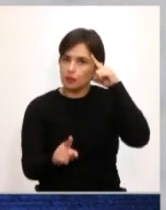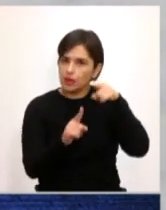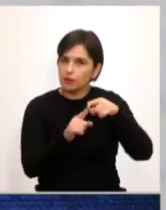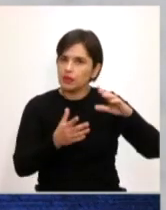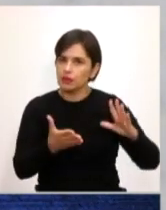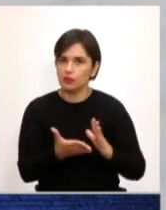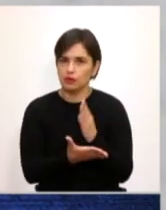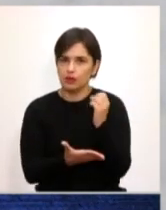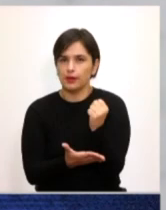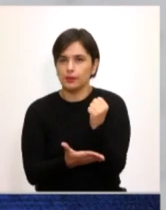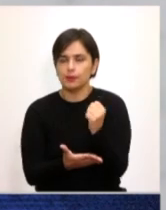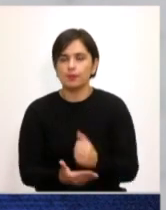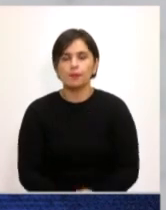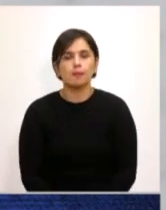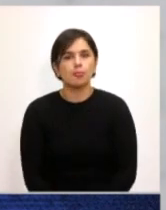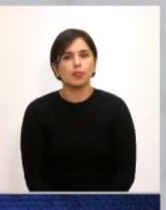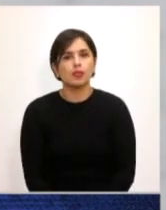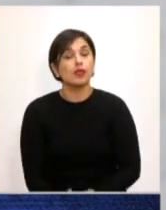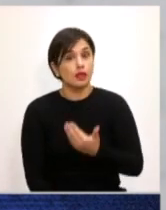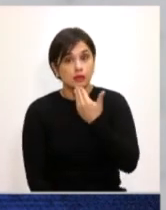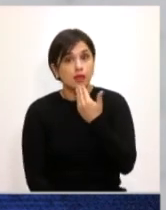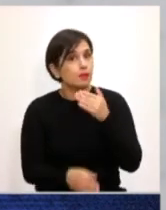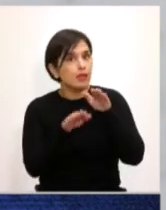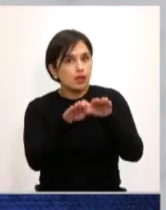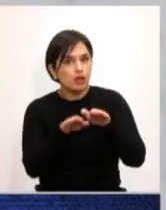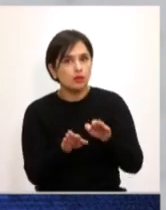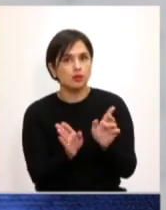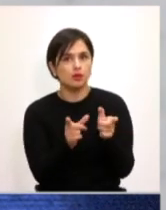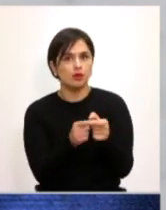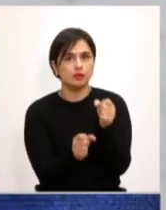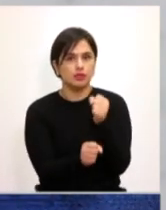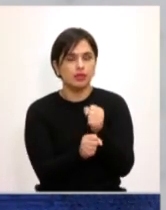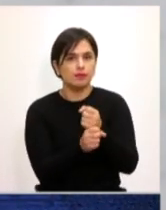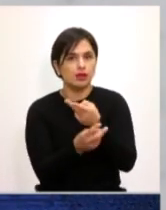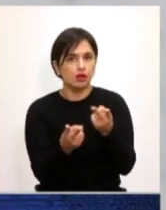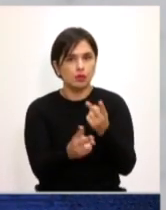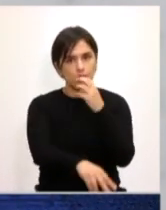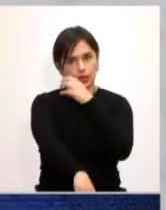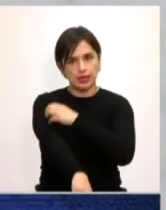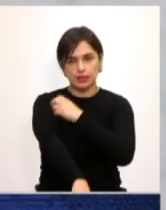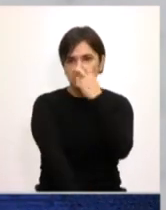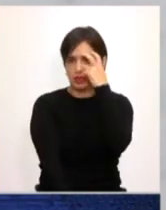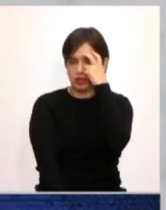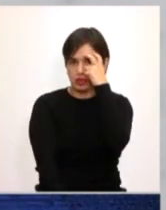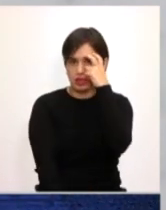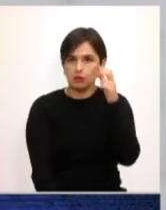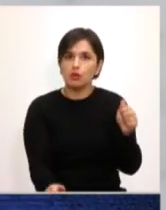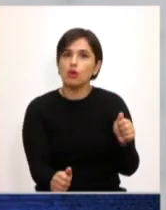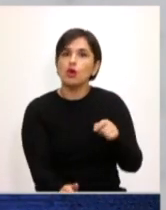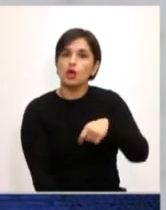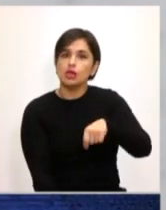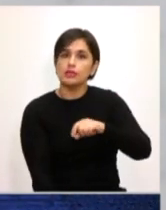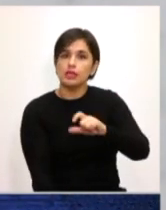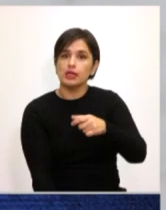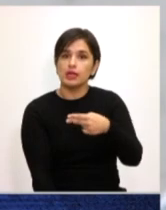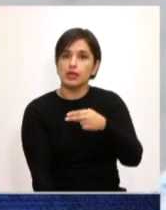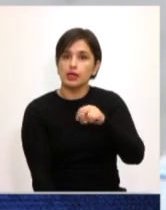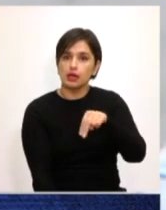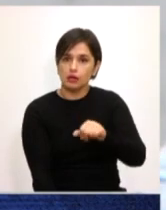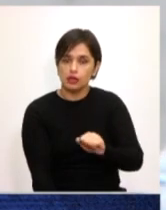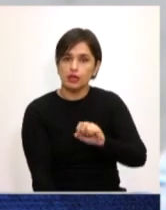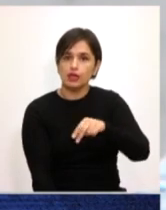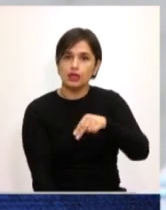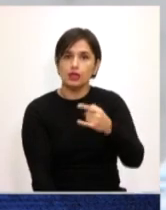Lo propio hicieron las comisiones de obras públicas en la región de Coquimbo, con los senadores Sergio Gaona, Daniel Núñez